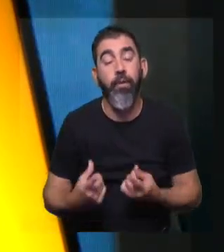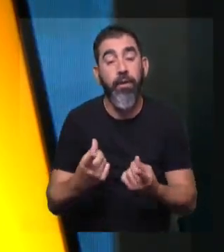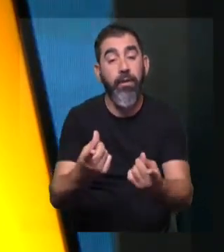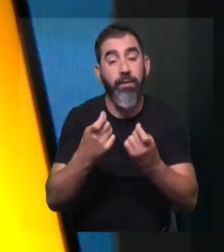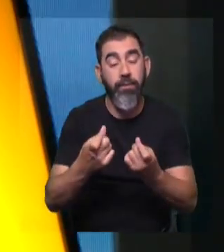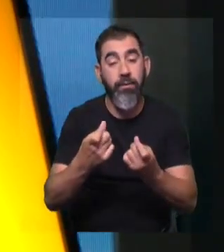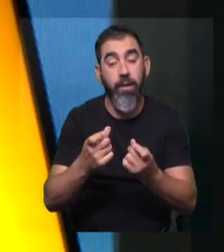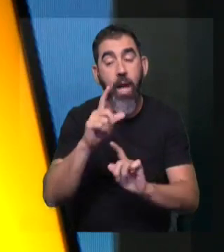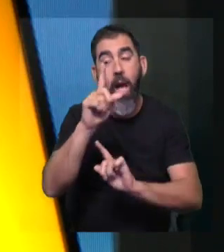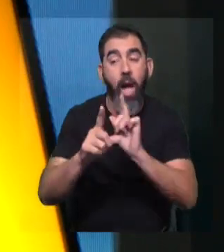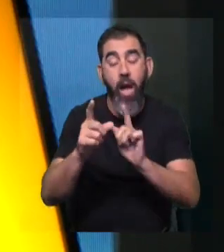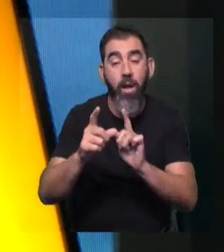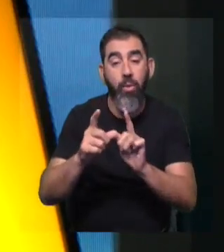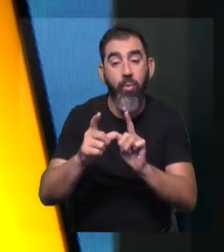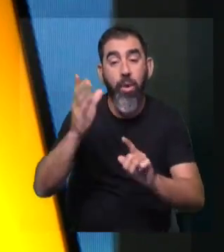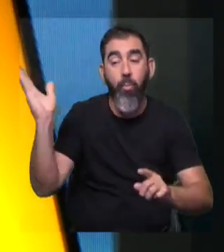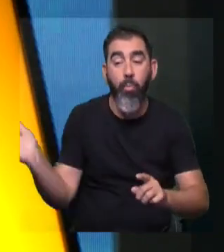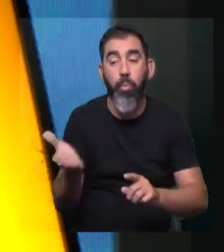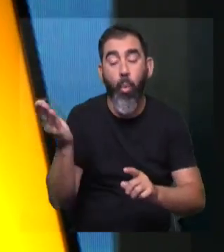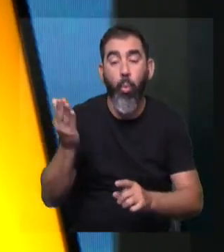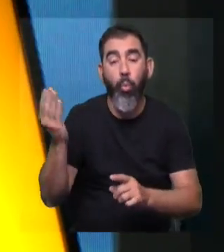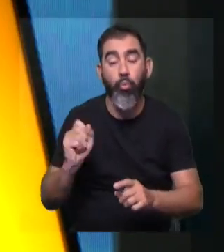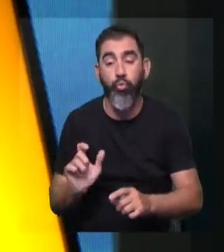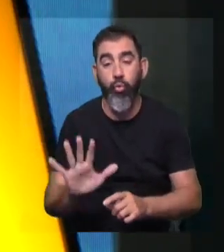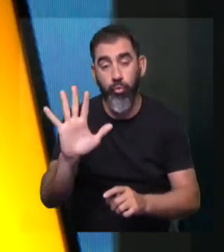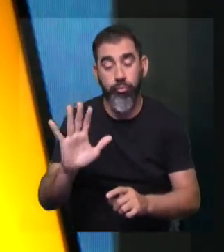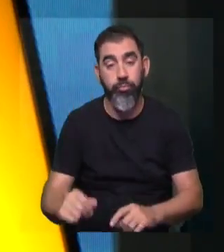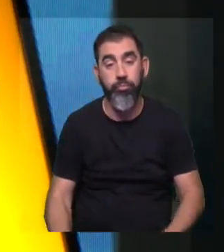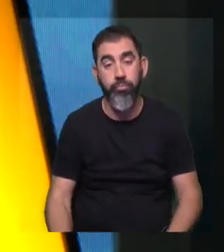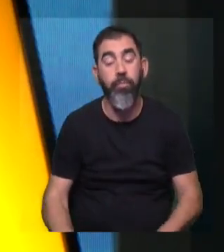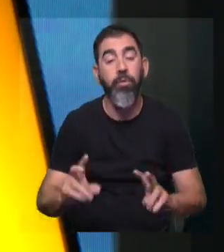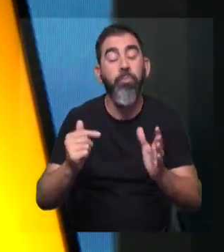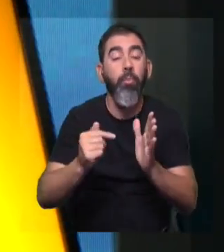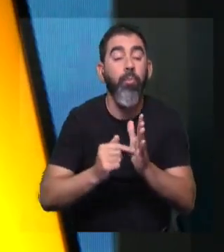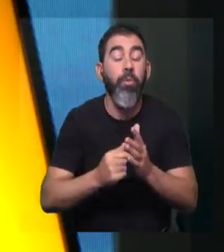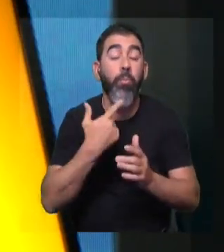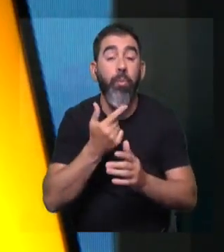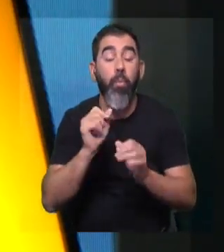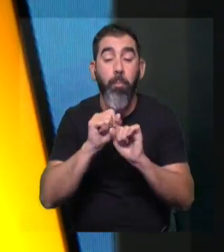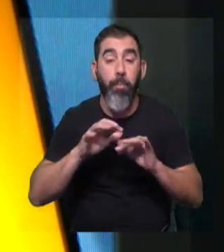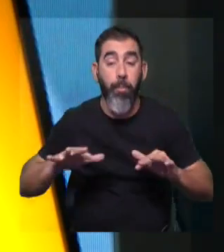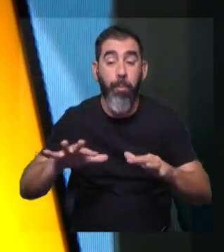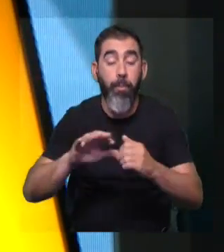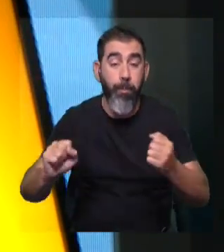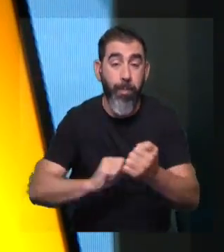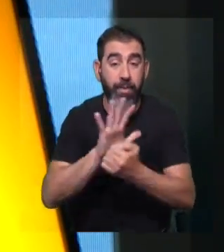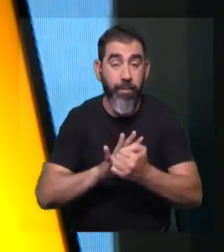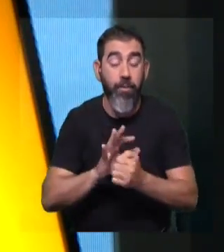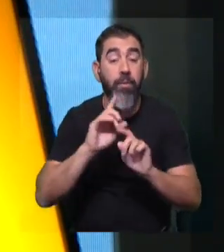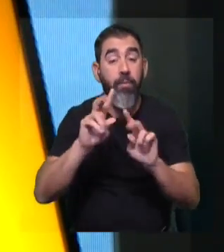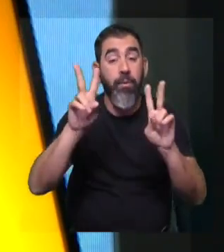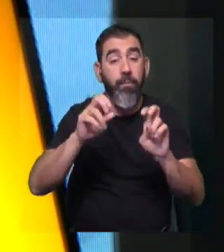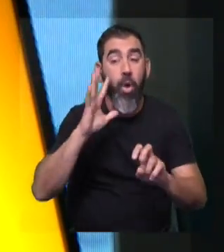necesitamos tener alguna capacidad de producción también, por lo menos para casos especiales, como es el caso de una pandemia, porque además hay un